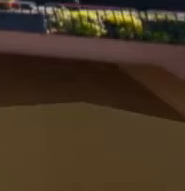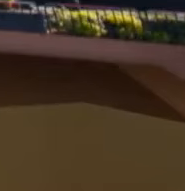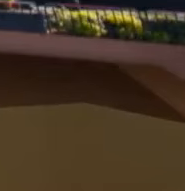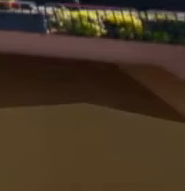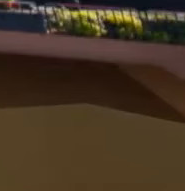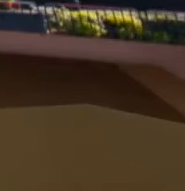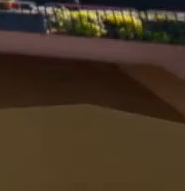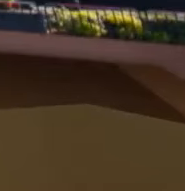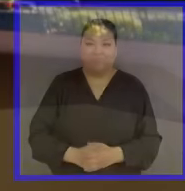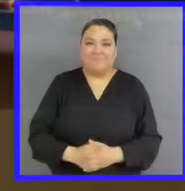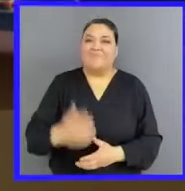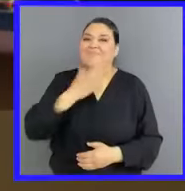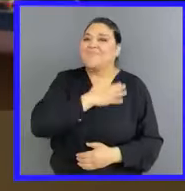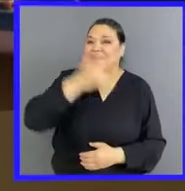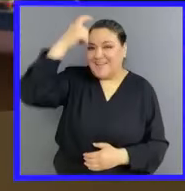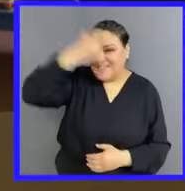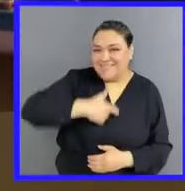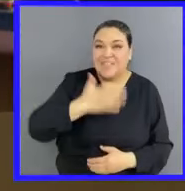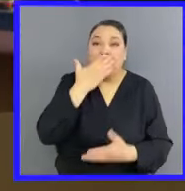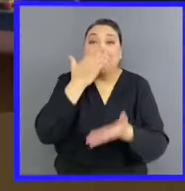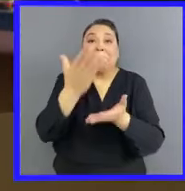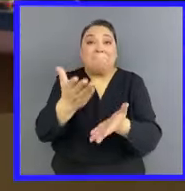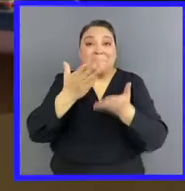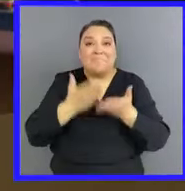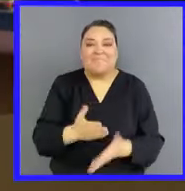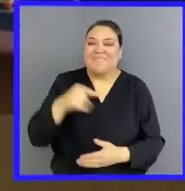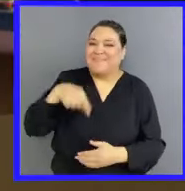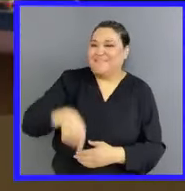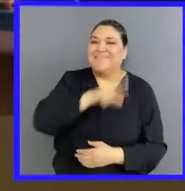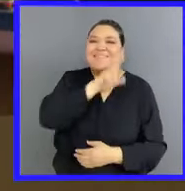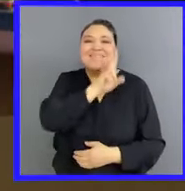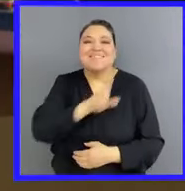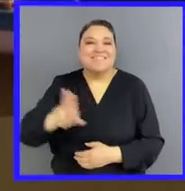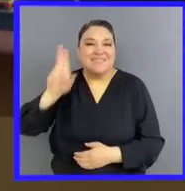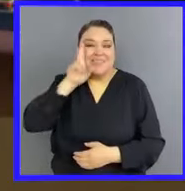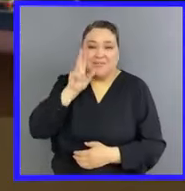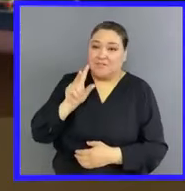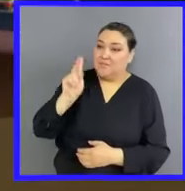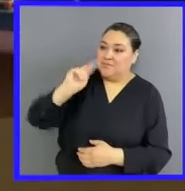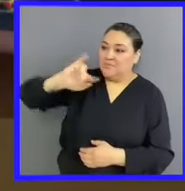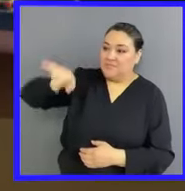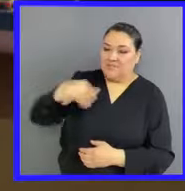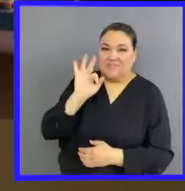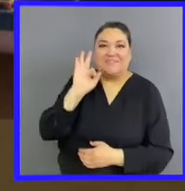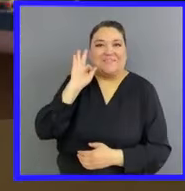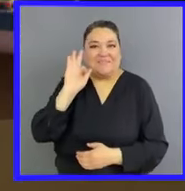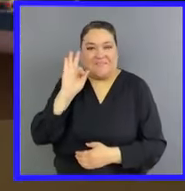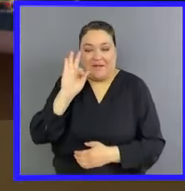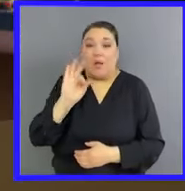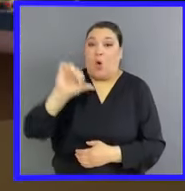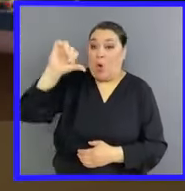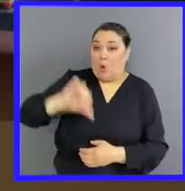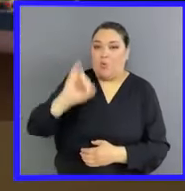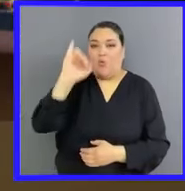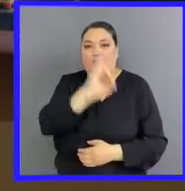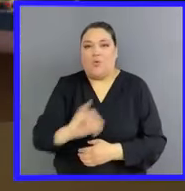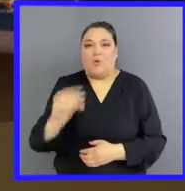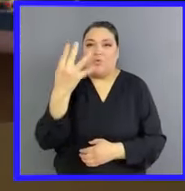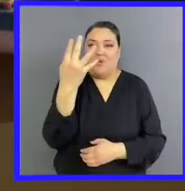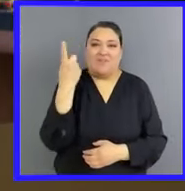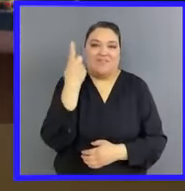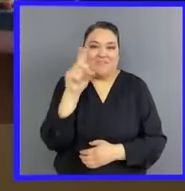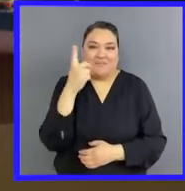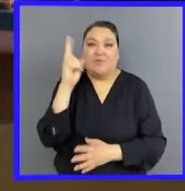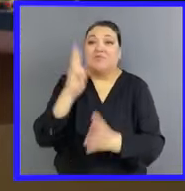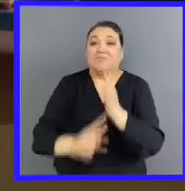Muy buenas noches, le doy la bienvenida a este espacio informativo del Poder Judicial de la Federación. Hoy es jueves 4 de diciembre de 2025.